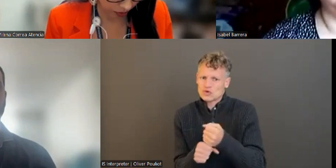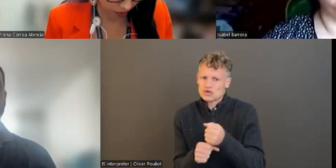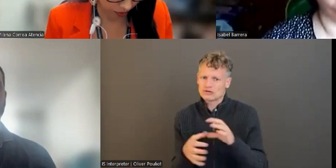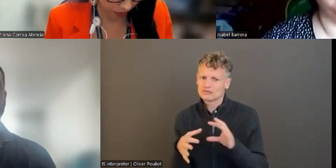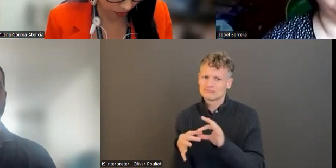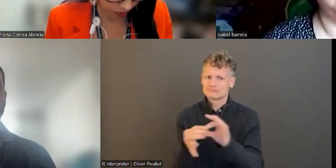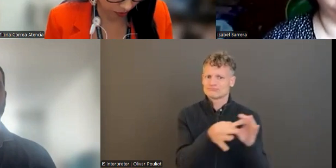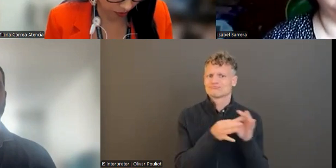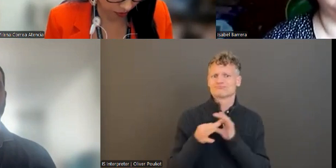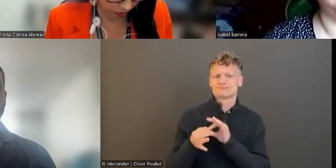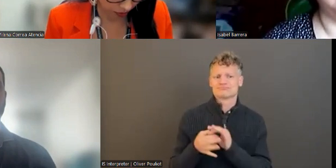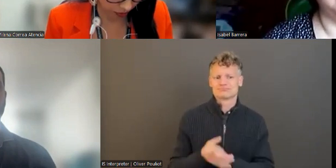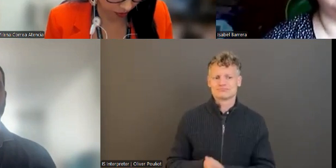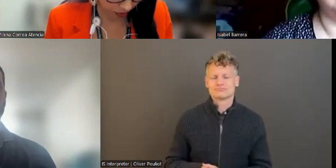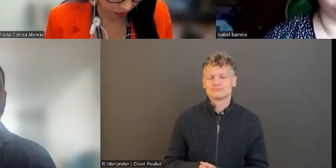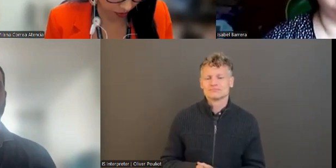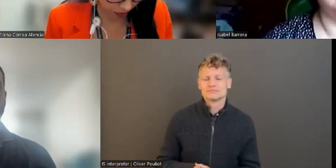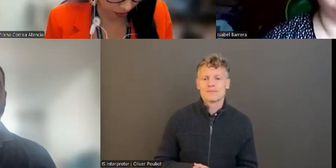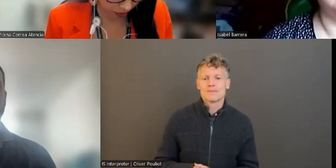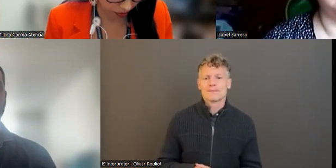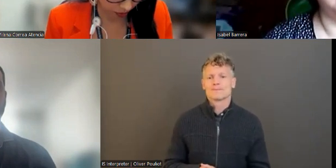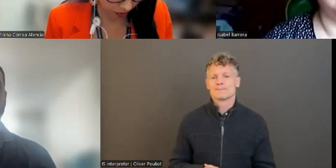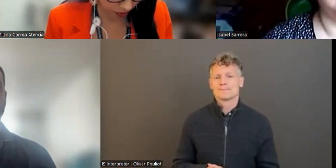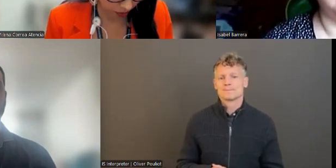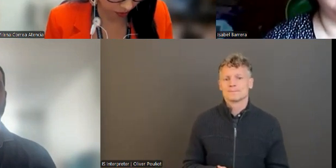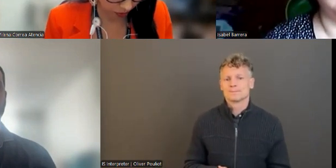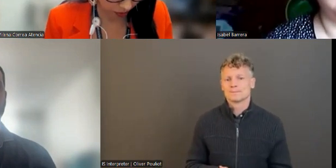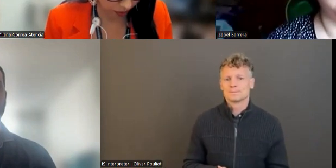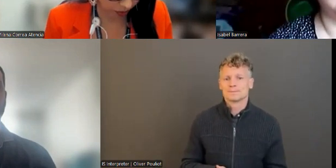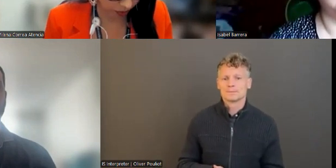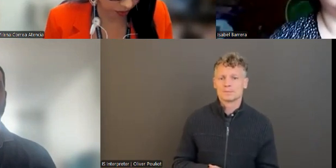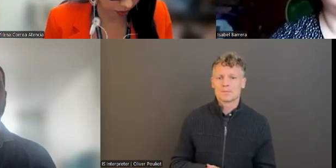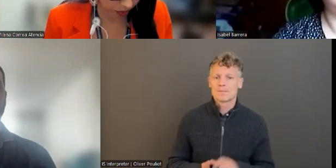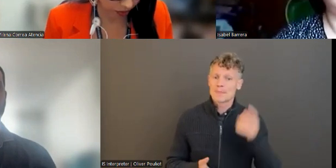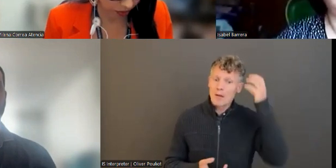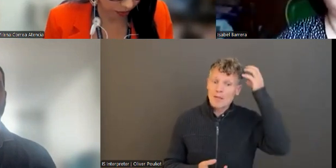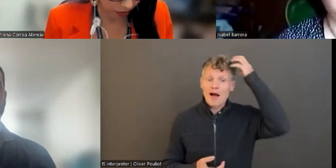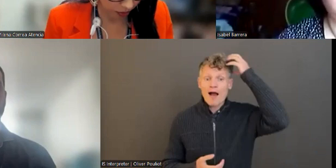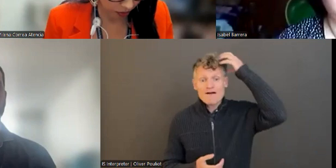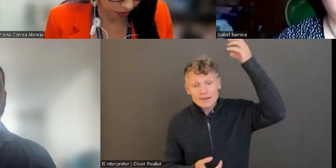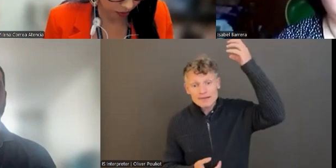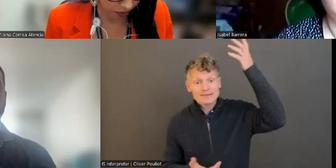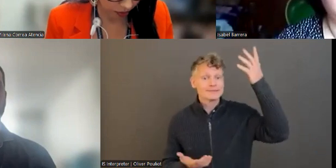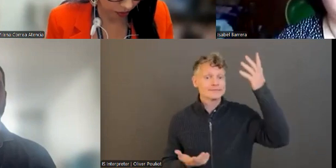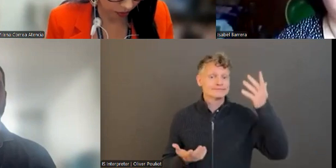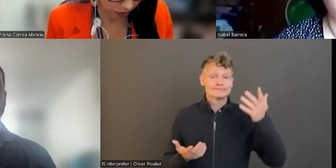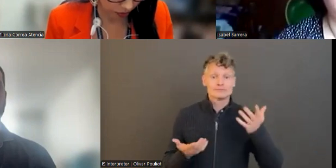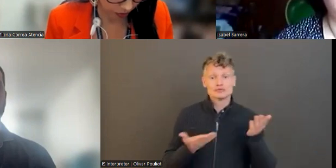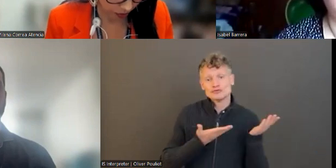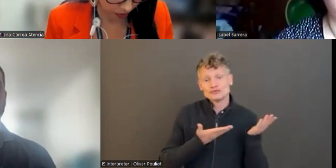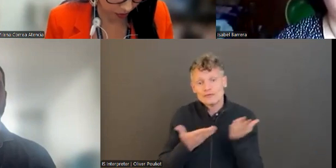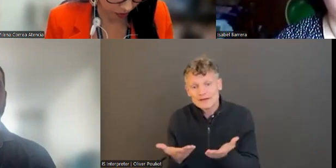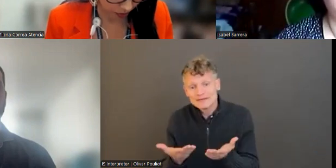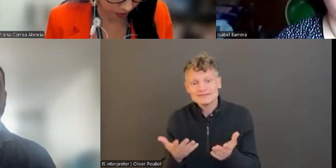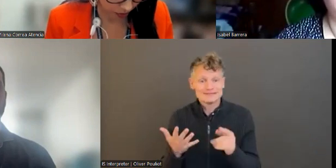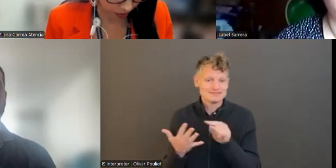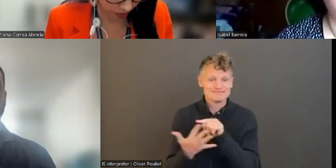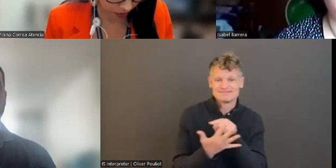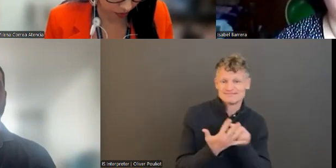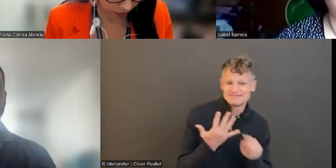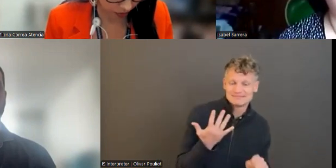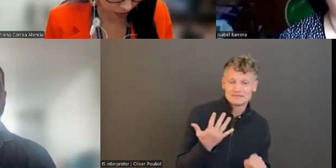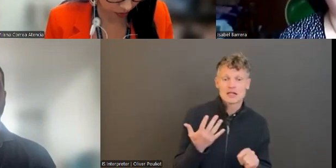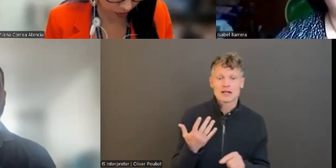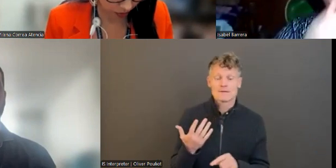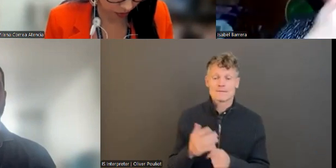trabajo intersectorial, pero también cuando uno enfatiza el trabajo intersectorial, no es un tema que ocurre fuera del sector sanitario solamente,